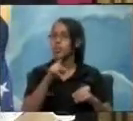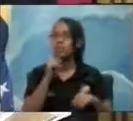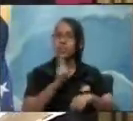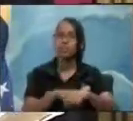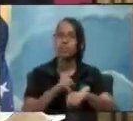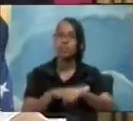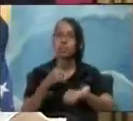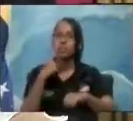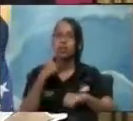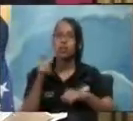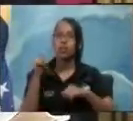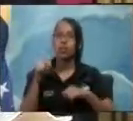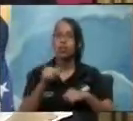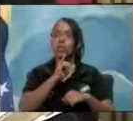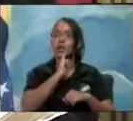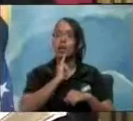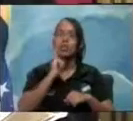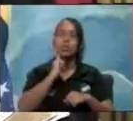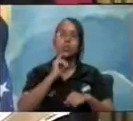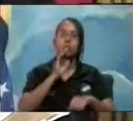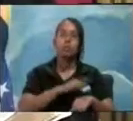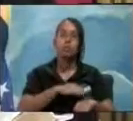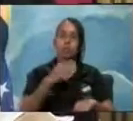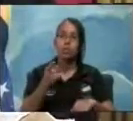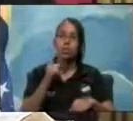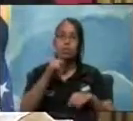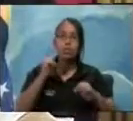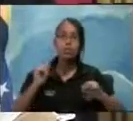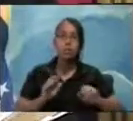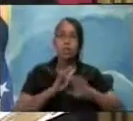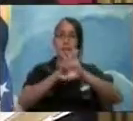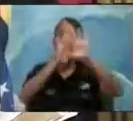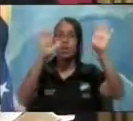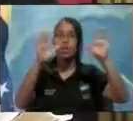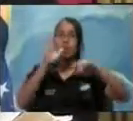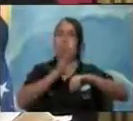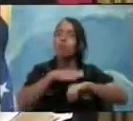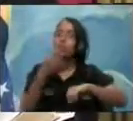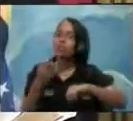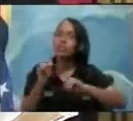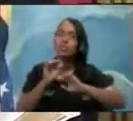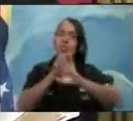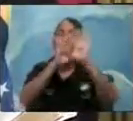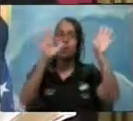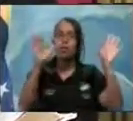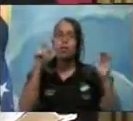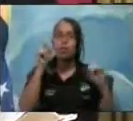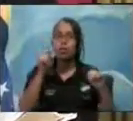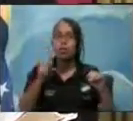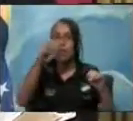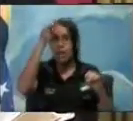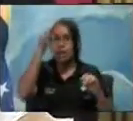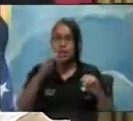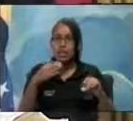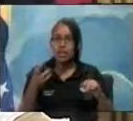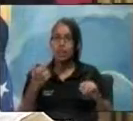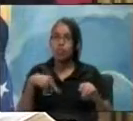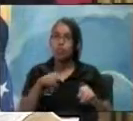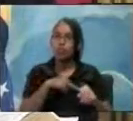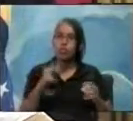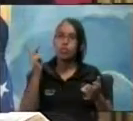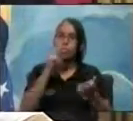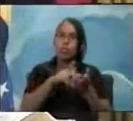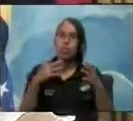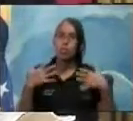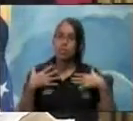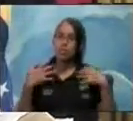así, oh israelita, ¿por qué ustedes se maravillan? ¿Por qué se maravillan? ¿Ustedes creen que nosotros fuimos los que sanamos este